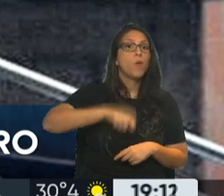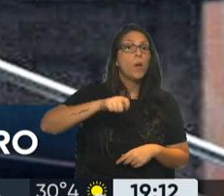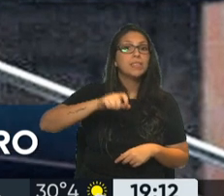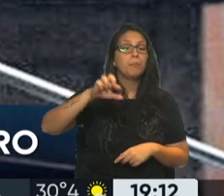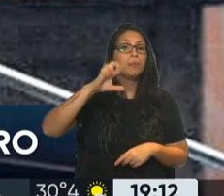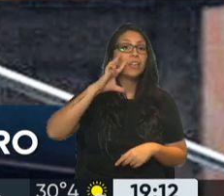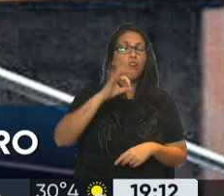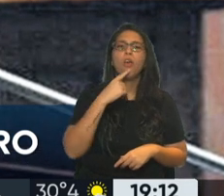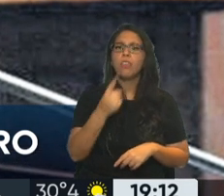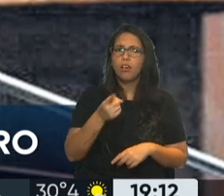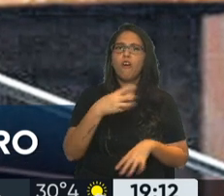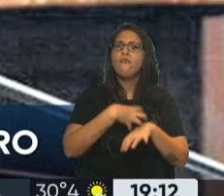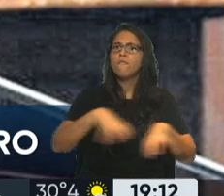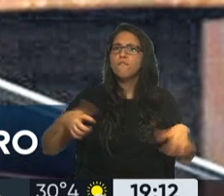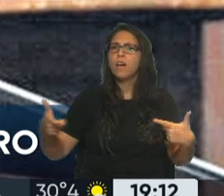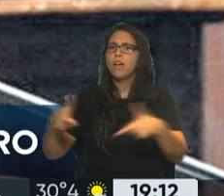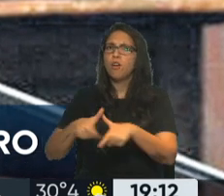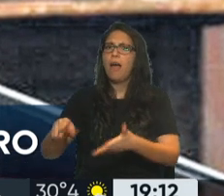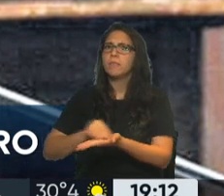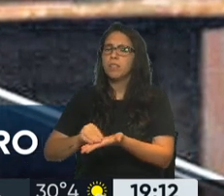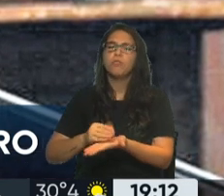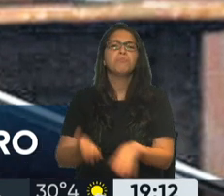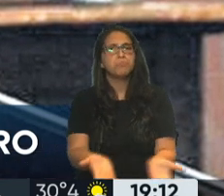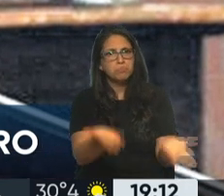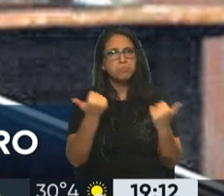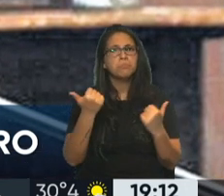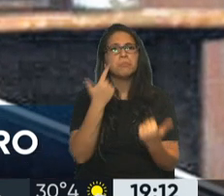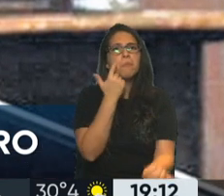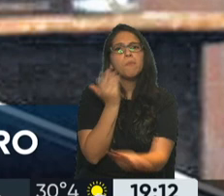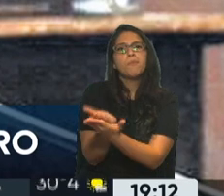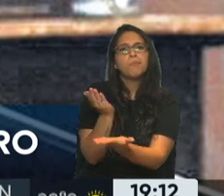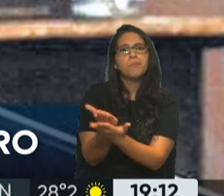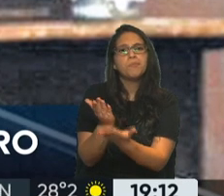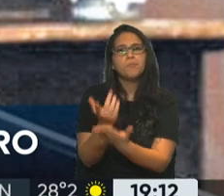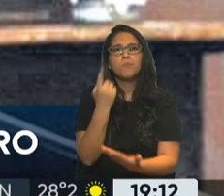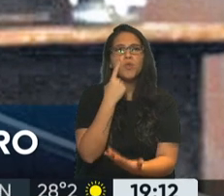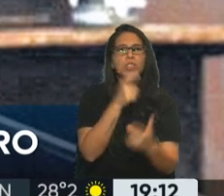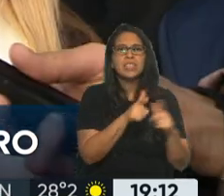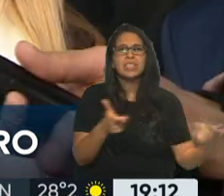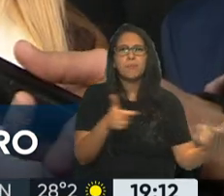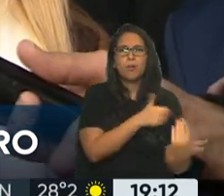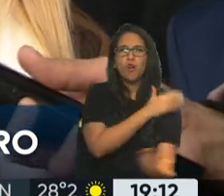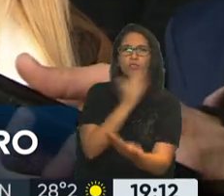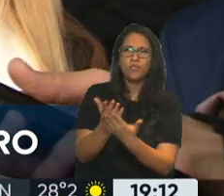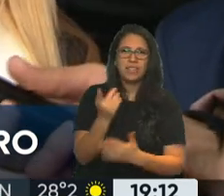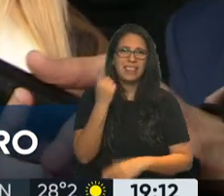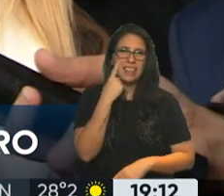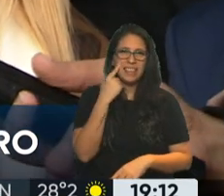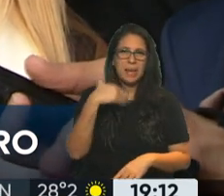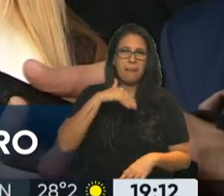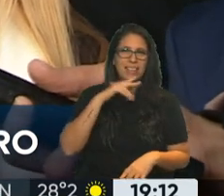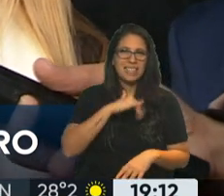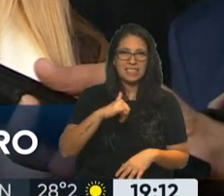contencioso administrativo al hacer lugar al planteo de la federación Argentina de municipios que encabe el intendente de la matanza